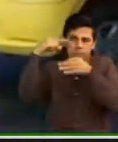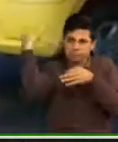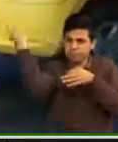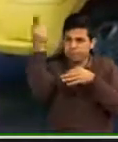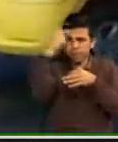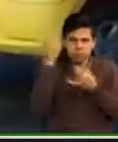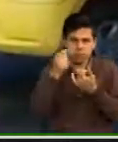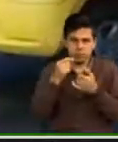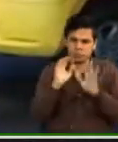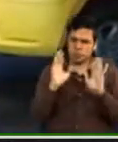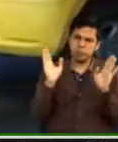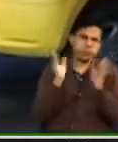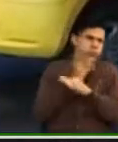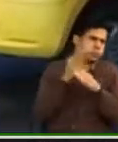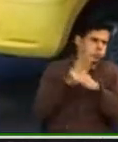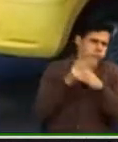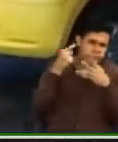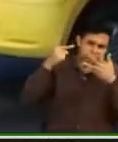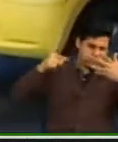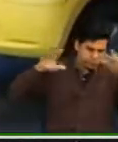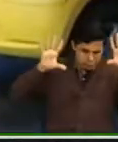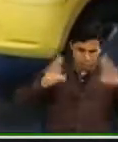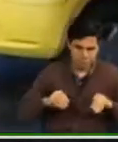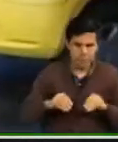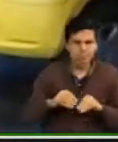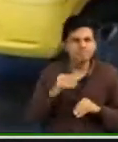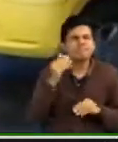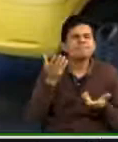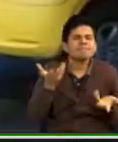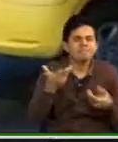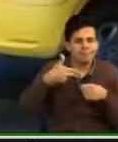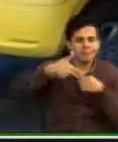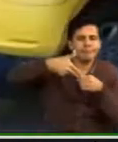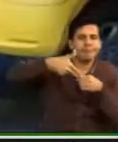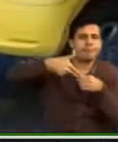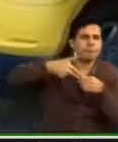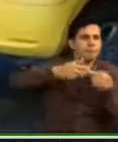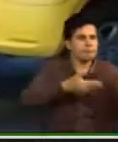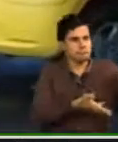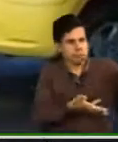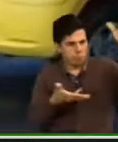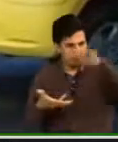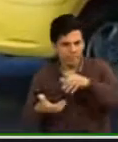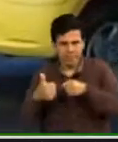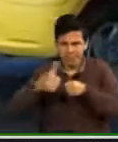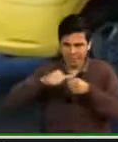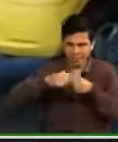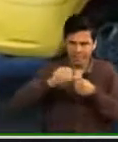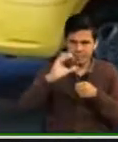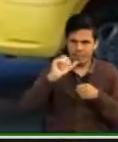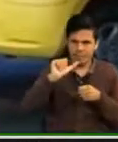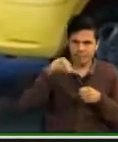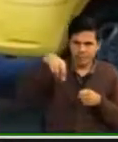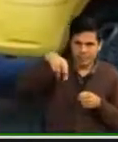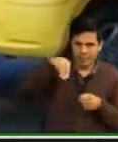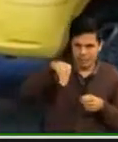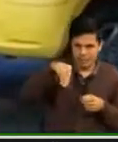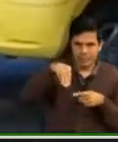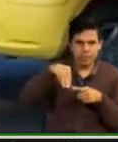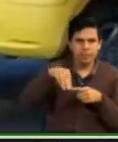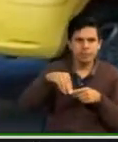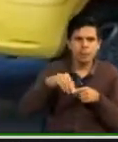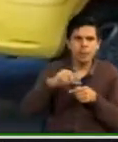estos momentos también vienen sufriendo de desabastecimiento porque la gasolina que está llegando y el ACPM que entra a nuestro territorio no está alcanzando